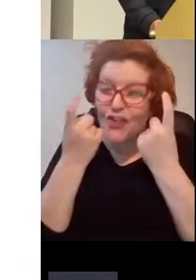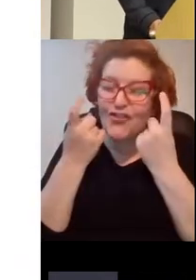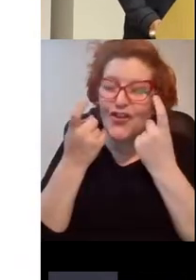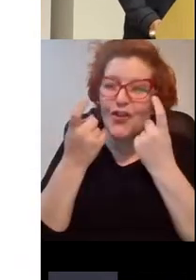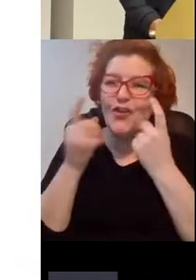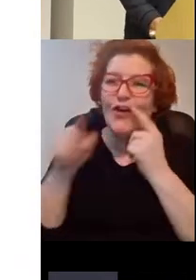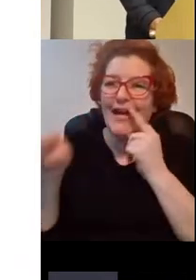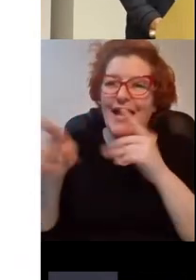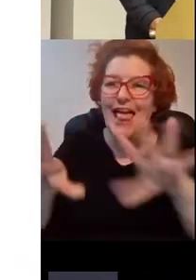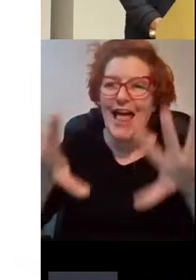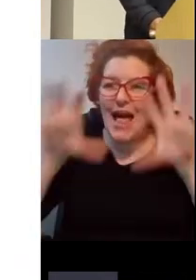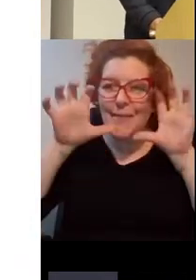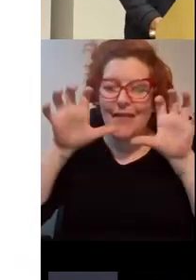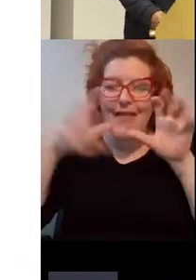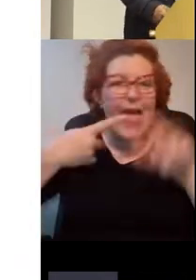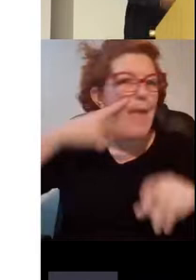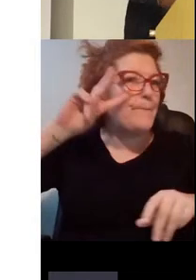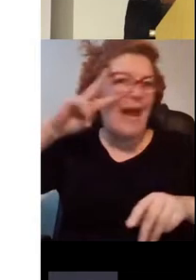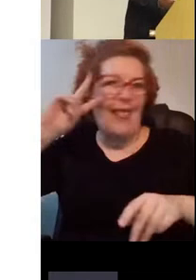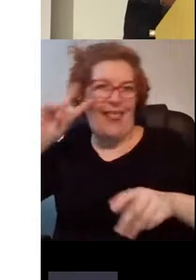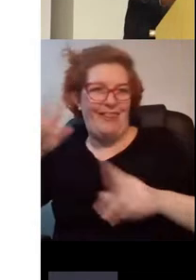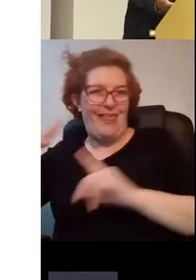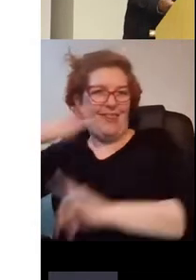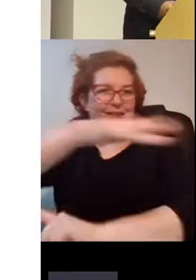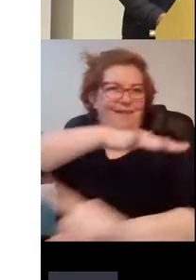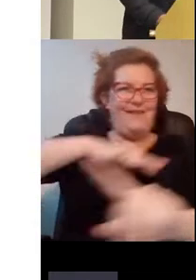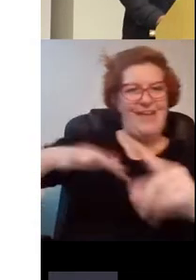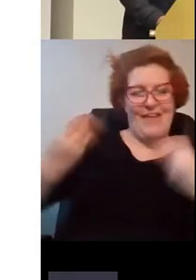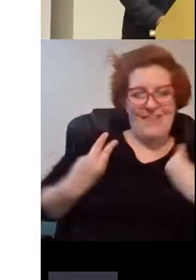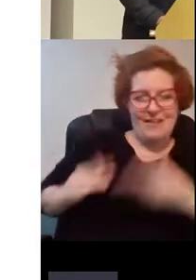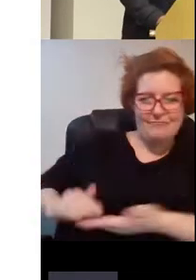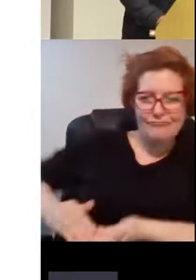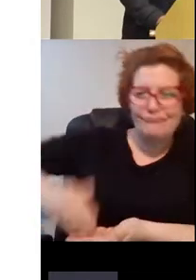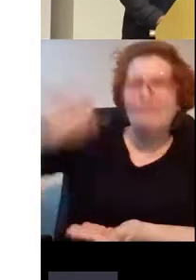de hecho, en todas las experiencias que tiene en su vida